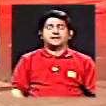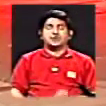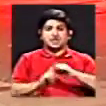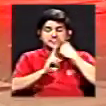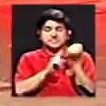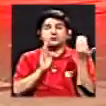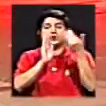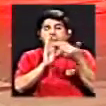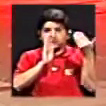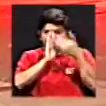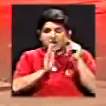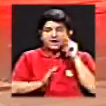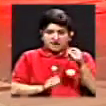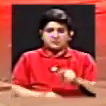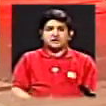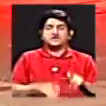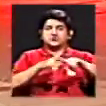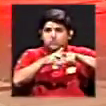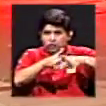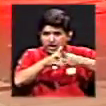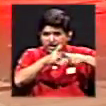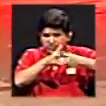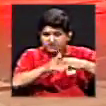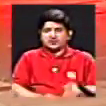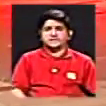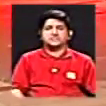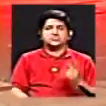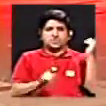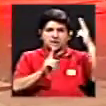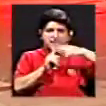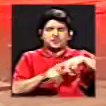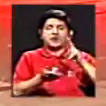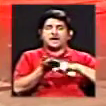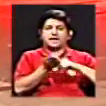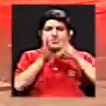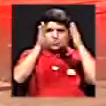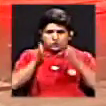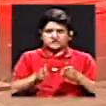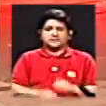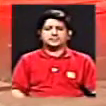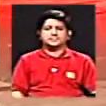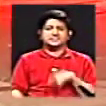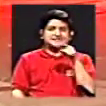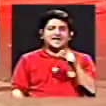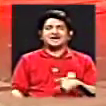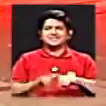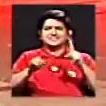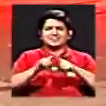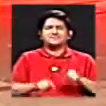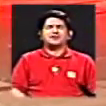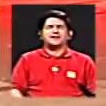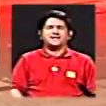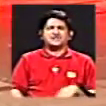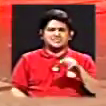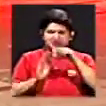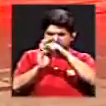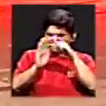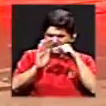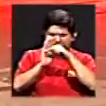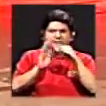algún daño a estos elementos, su reparación será ejecutada por cuenta del contratista. Estas salvedades y muchas más que hay en el